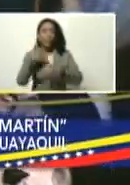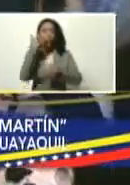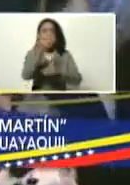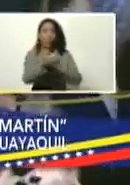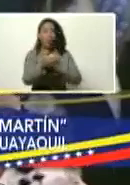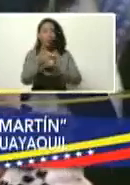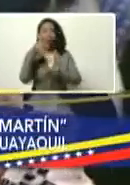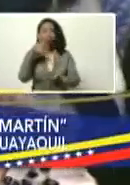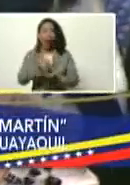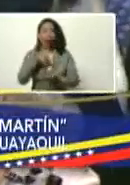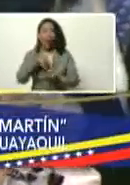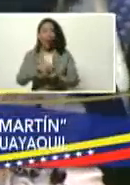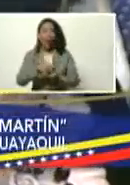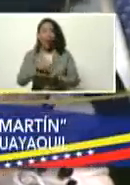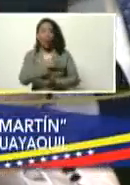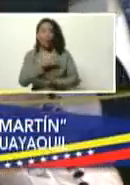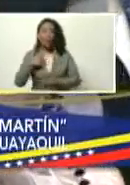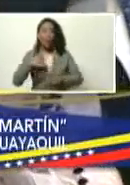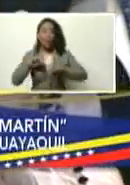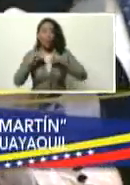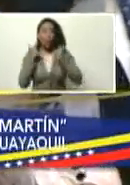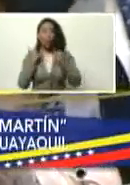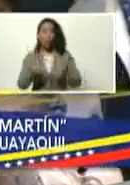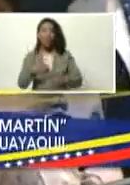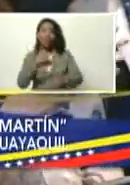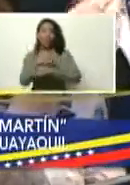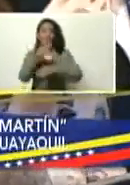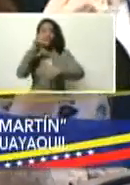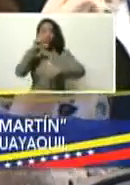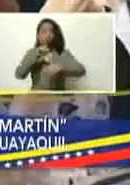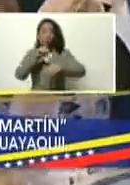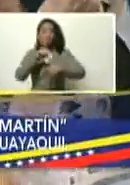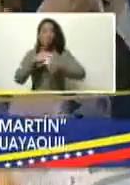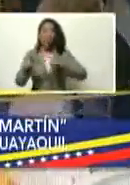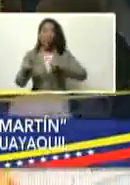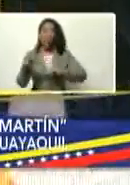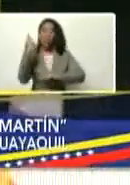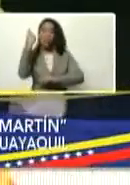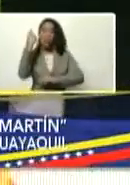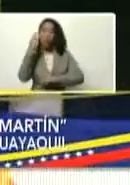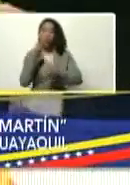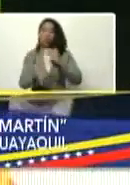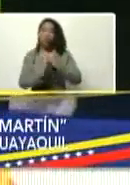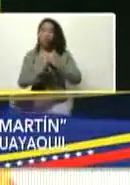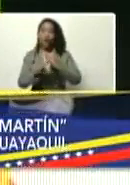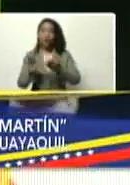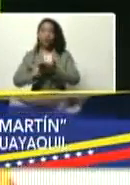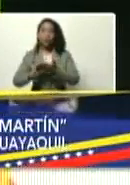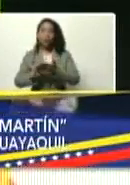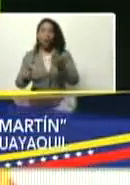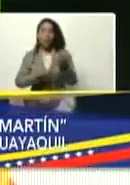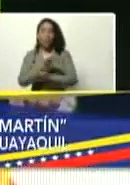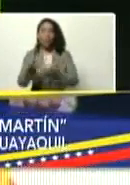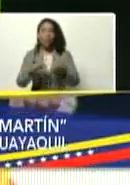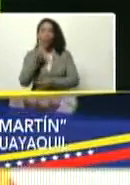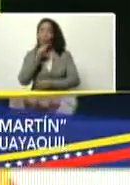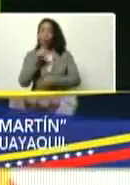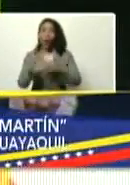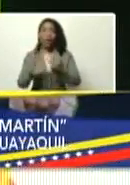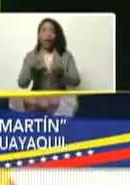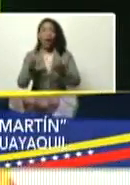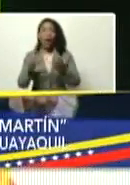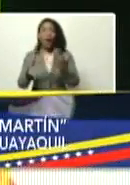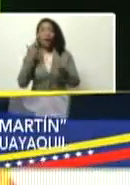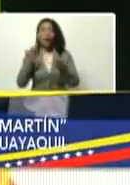después de Carabobo, quiso inmediatamente dirigirse al sur, pero primero tuvo que resolver los problemas de inestabilidad que había aquí en